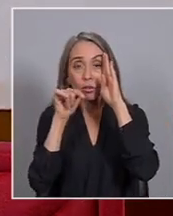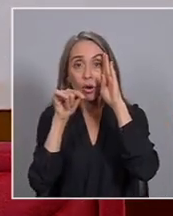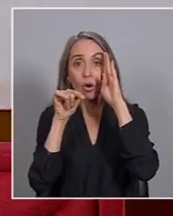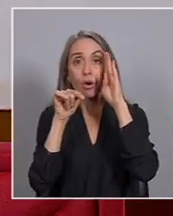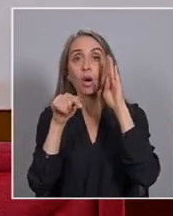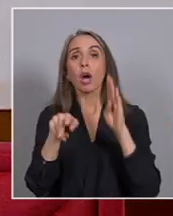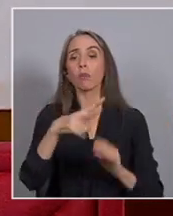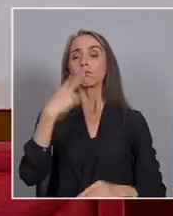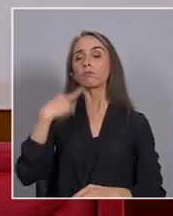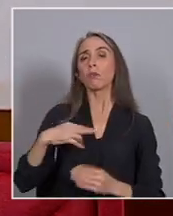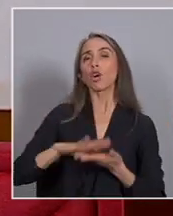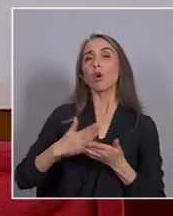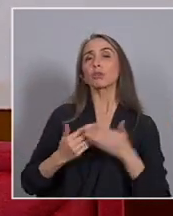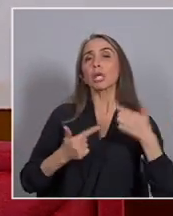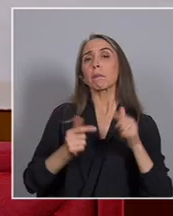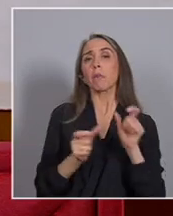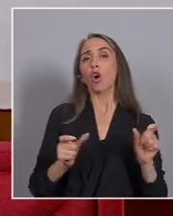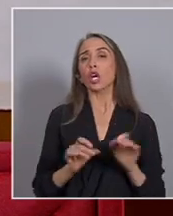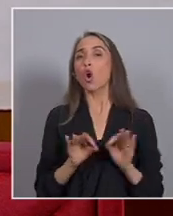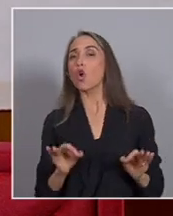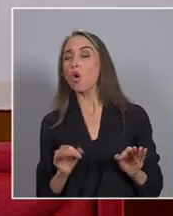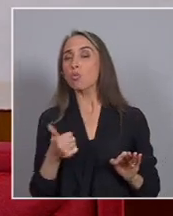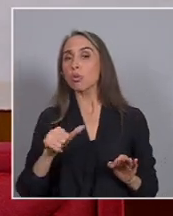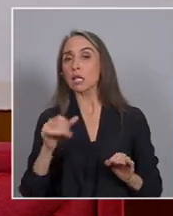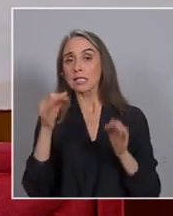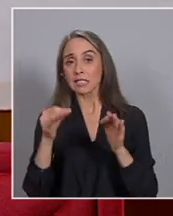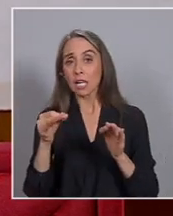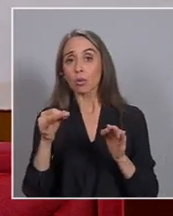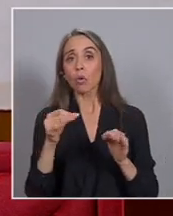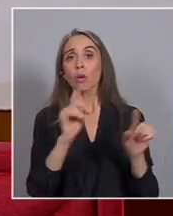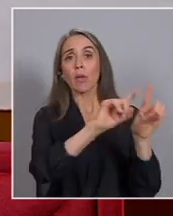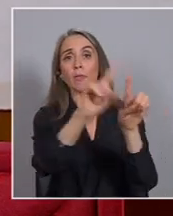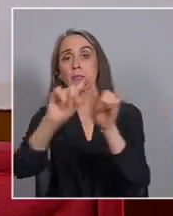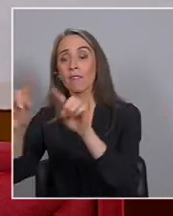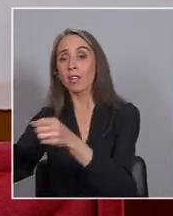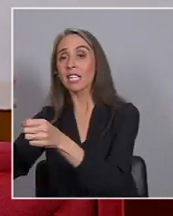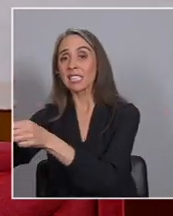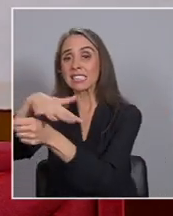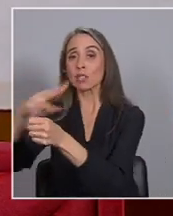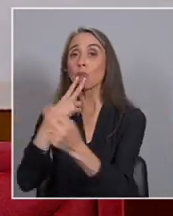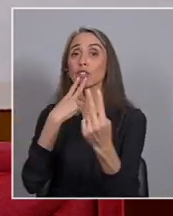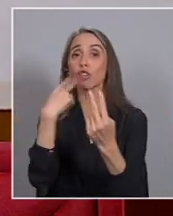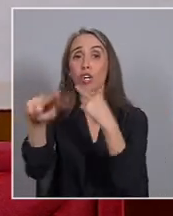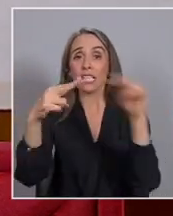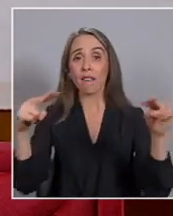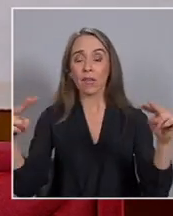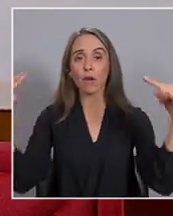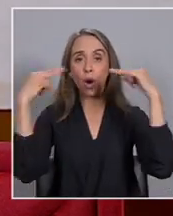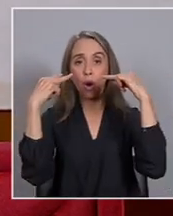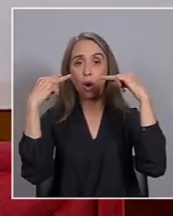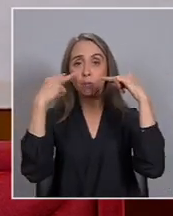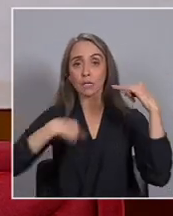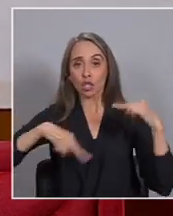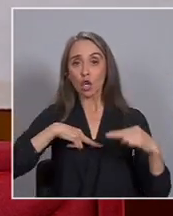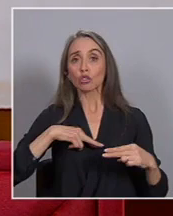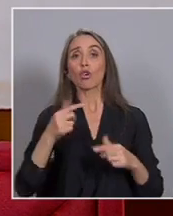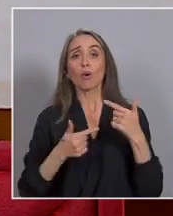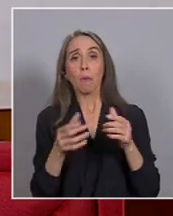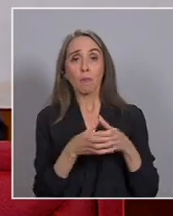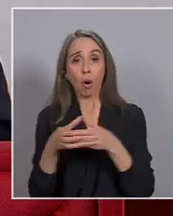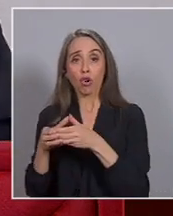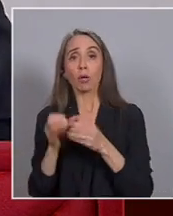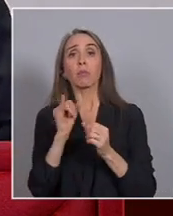nuestra conducta, estoy seguro que observan desde sus diferentes realidades si es que tenemos o no la capacidad de